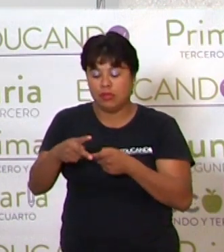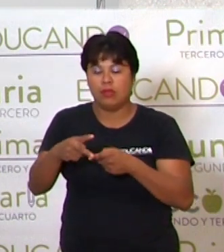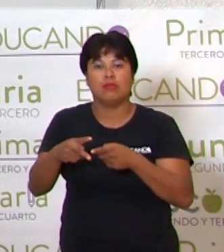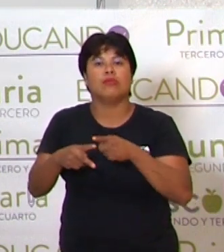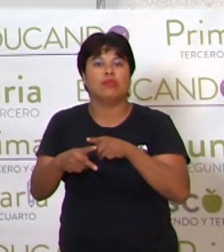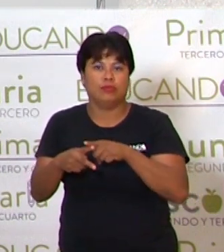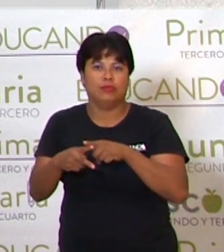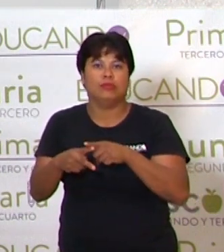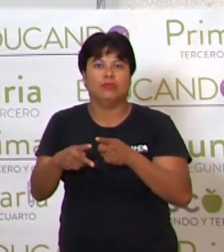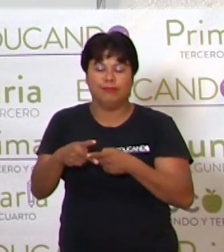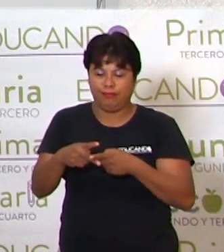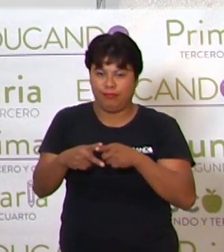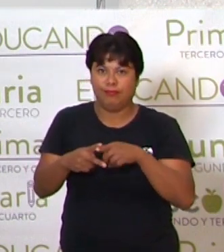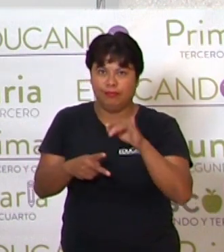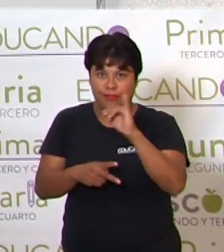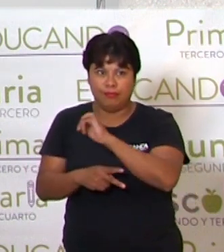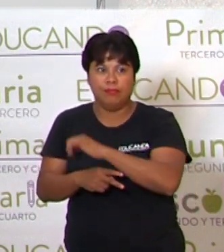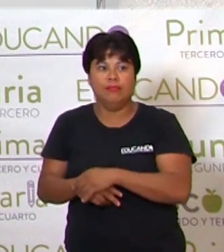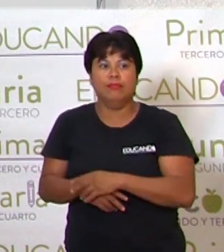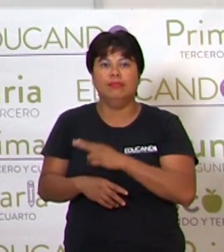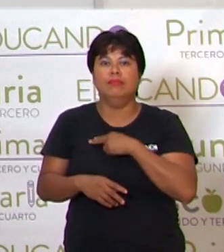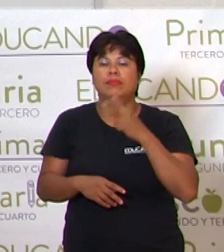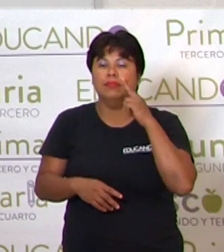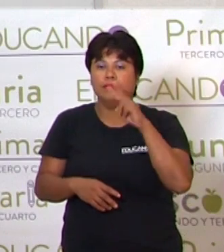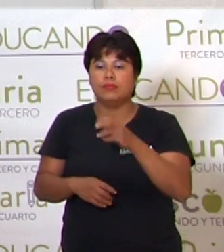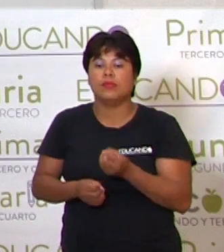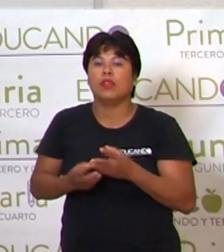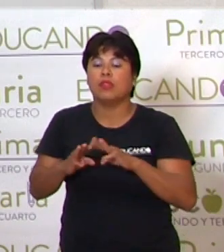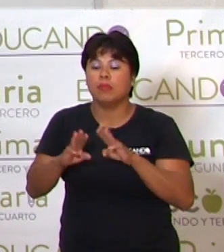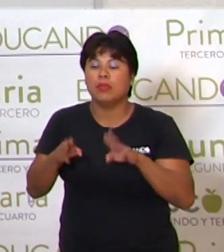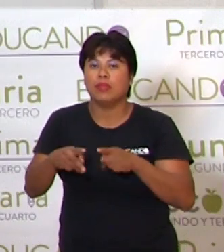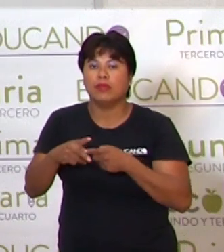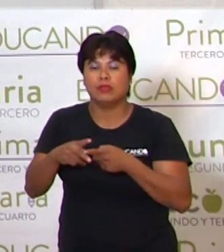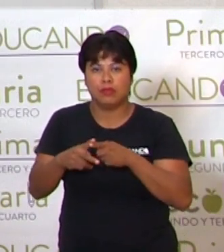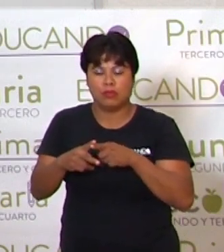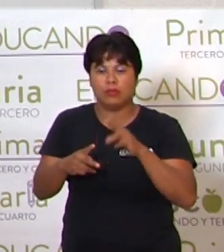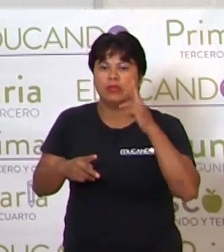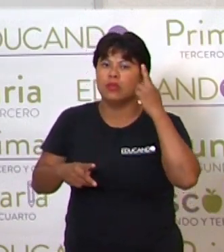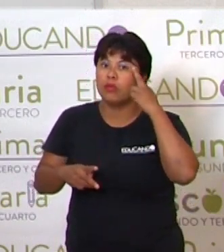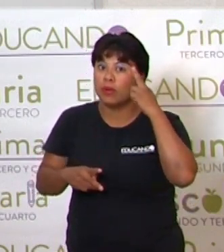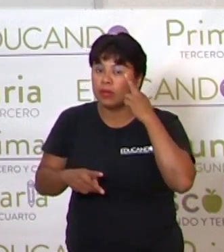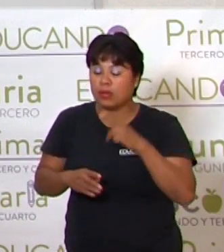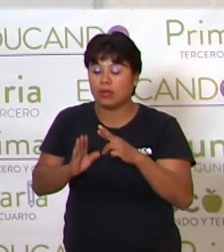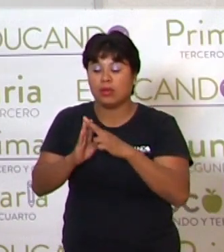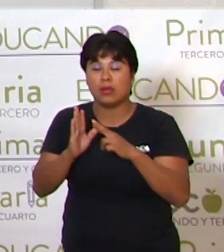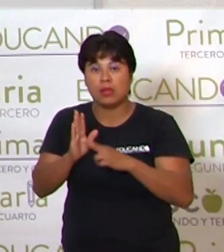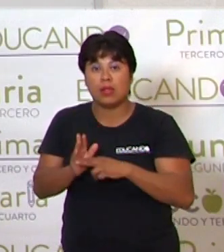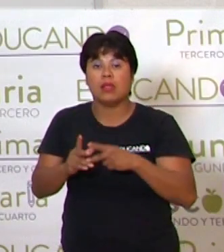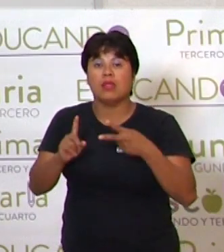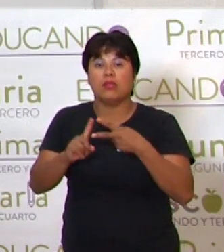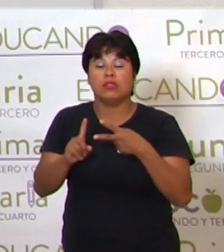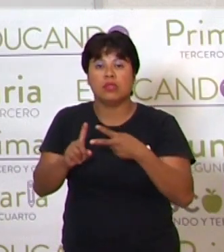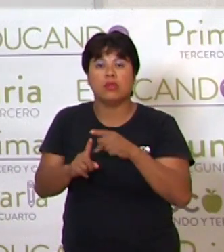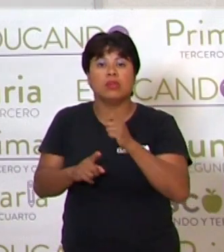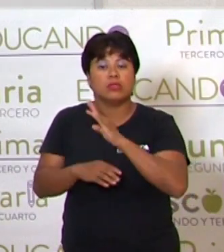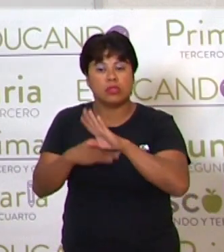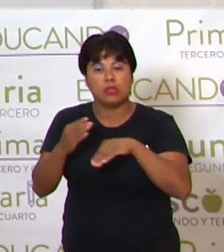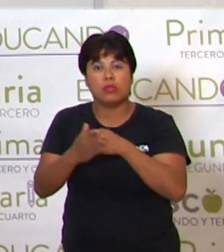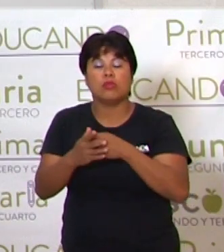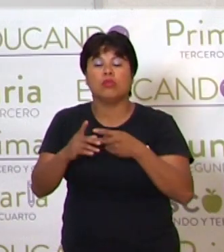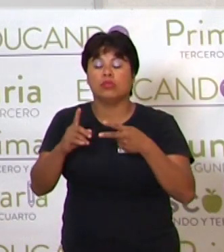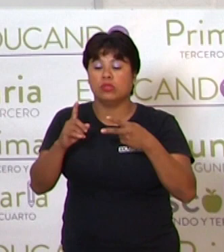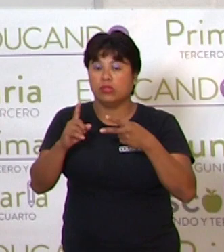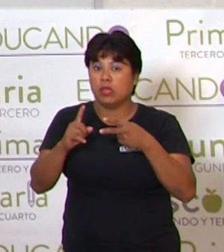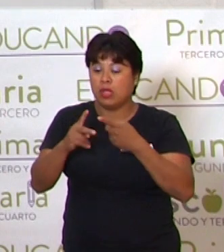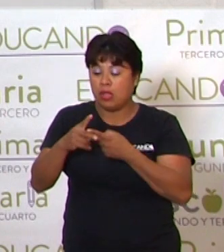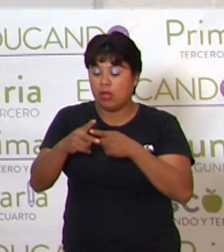ángulos. ¿Sí? Vamos a ver cuánto miden los ángulos. Recuerda que una regla de los triángulos es que todos sus ángulos